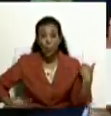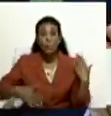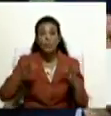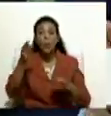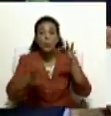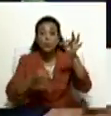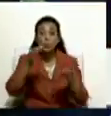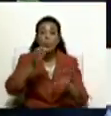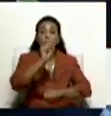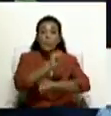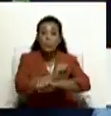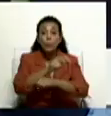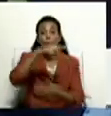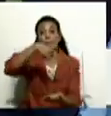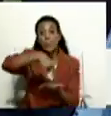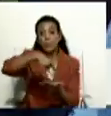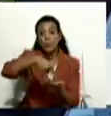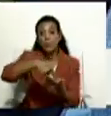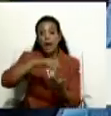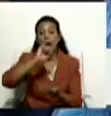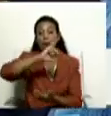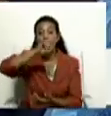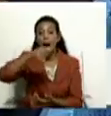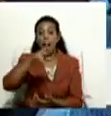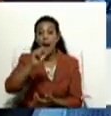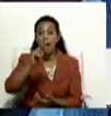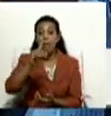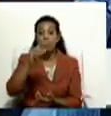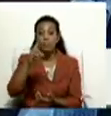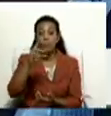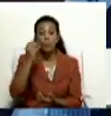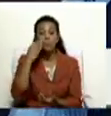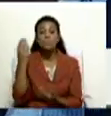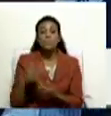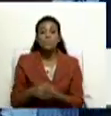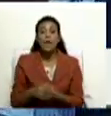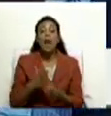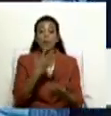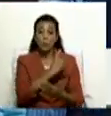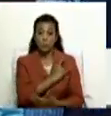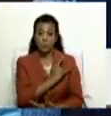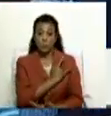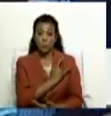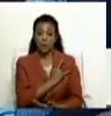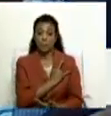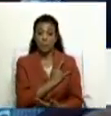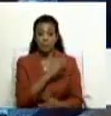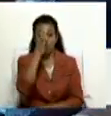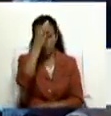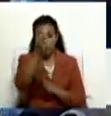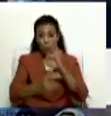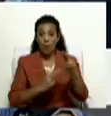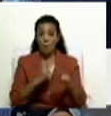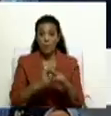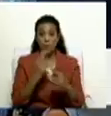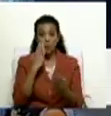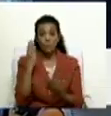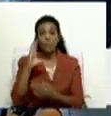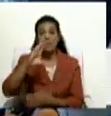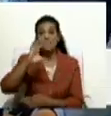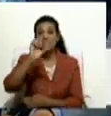judicial Penal del Estado carabobo Alejandro chirimi al rector de la universidad territorial de Puerto cabello